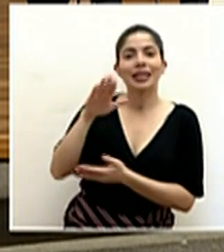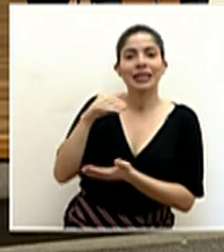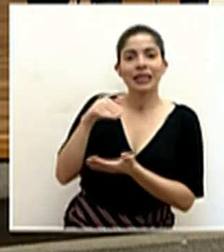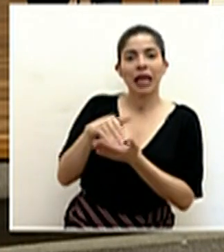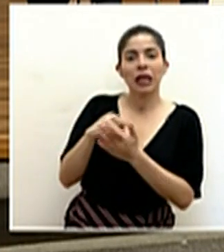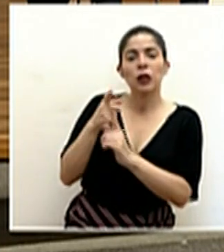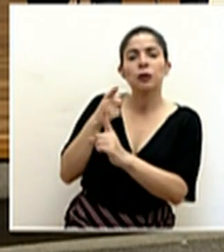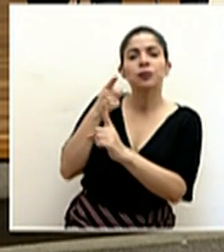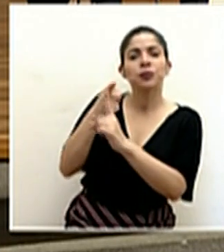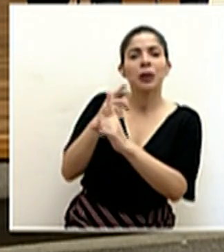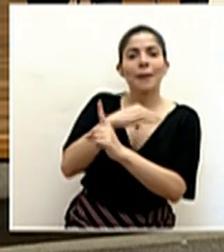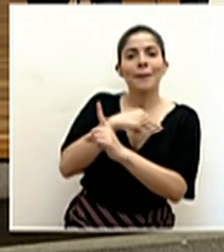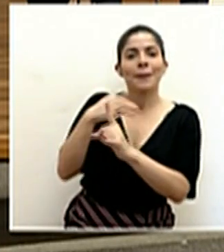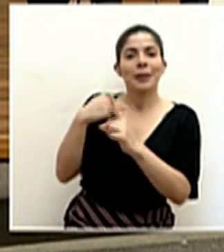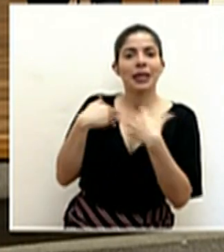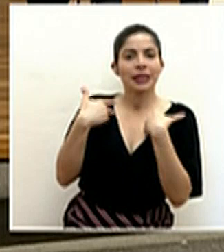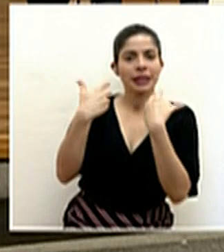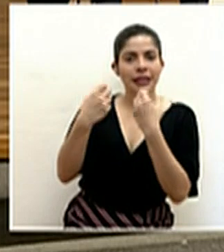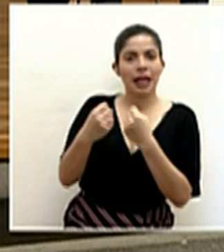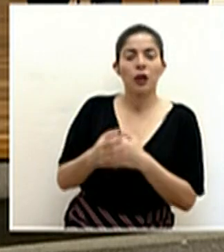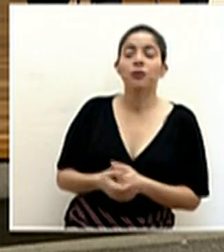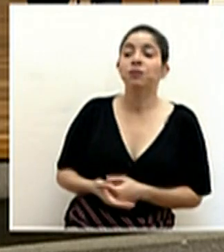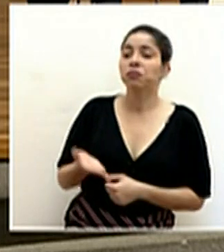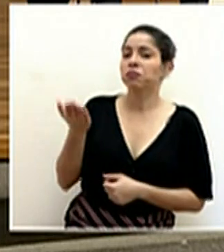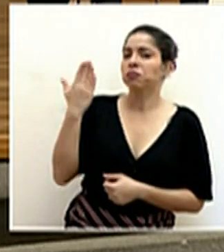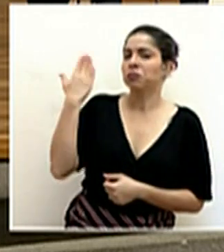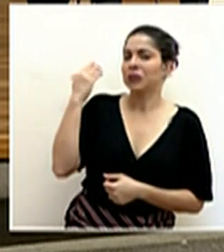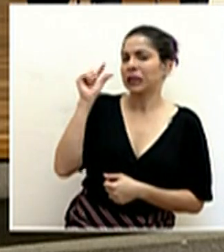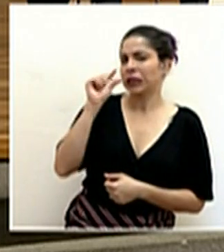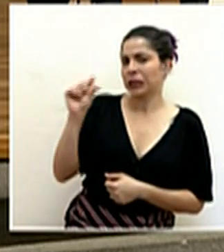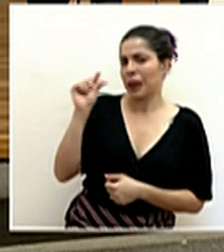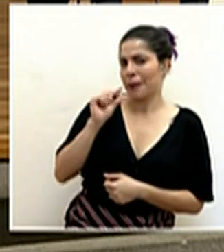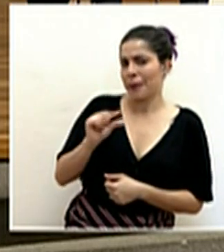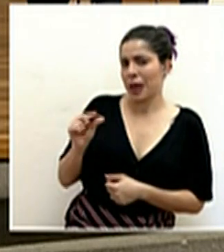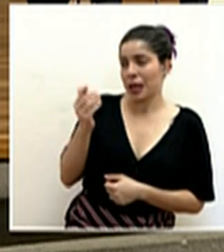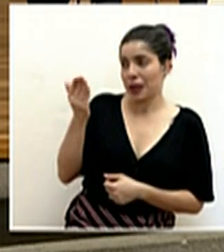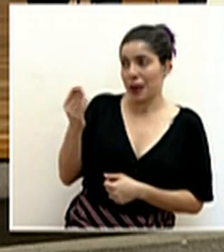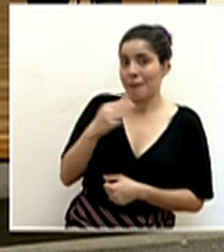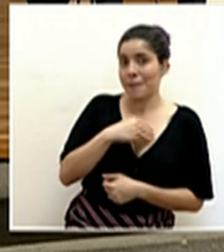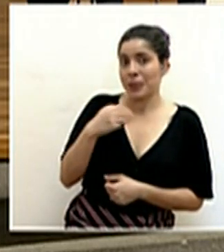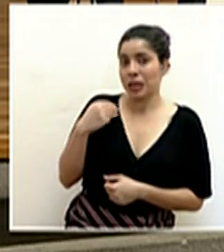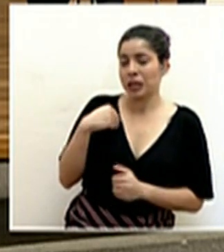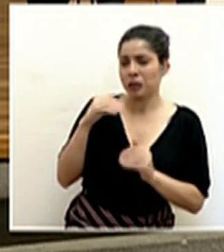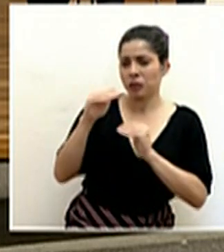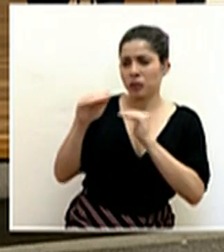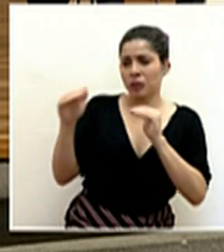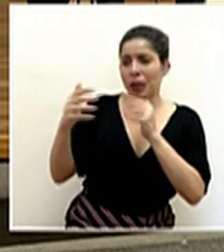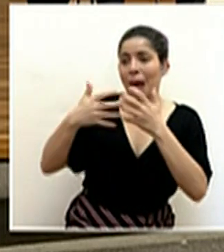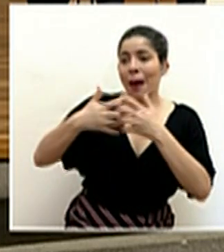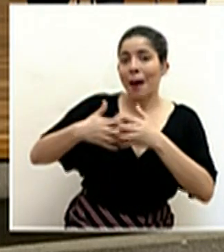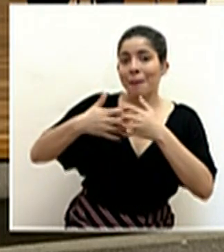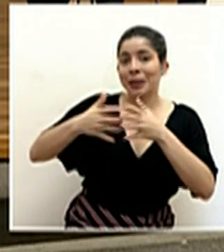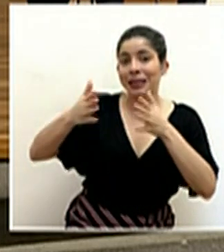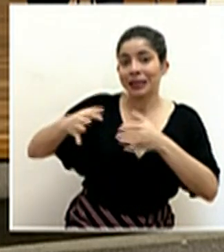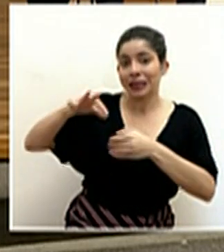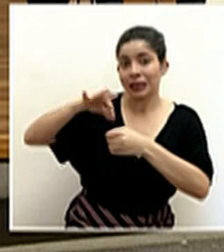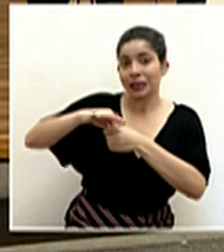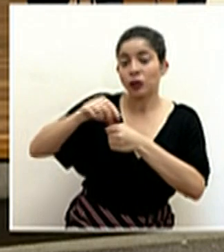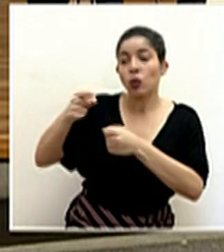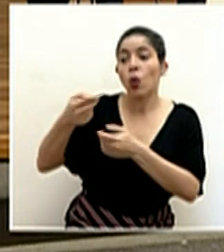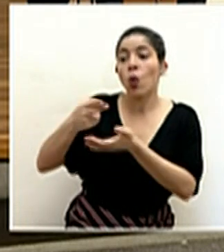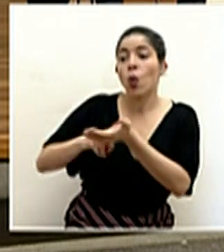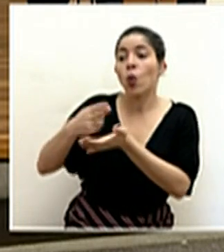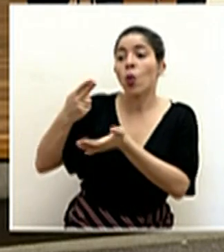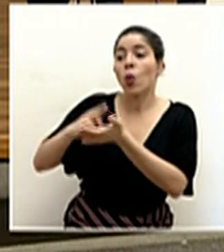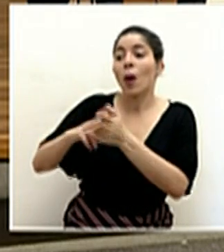y va dirigida para el ministro de Salud. Hace un par de semanas, usted, ministro, advirtió a los empresarios agrícolas que estaban contratando